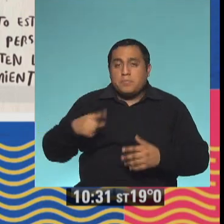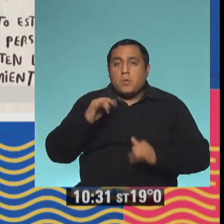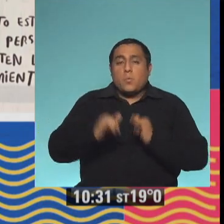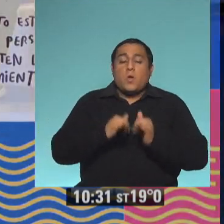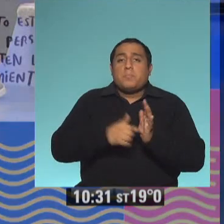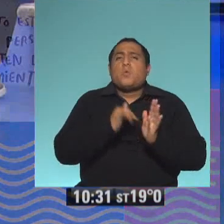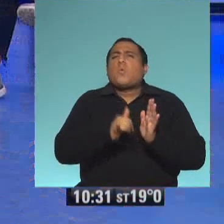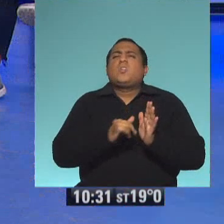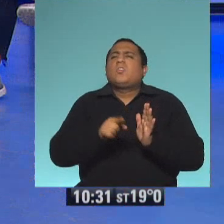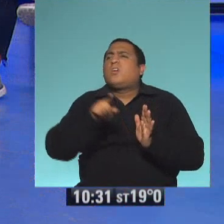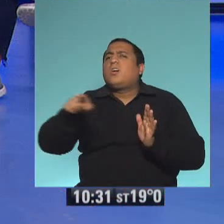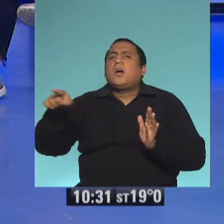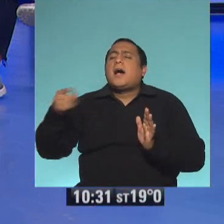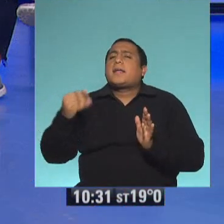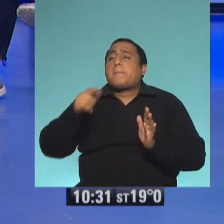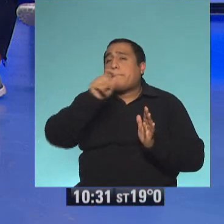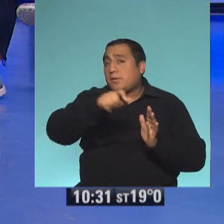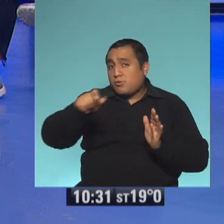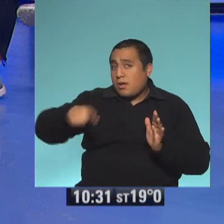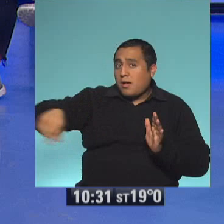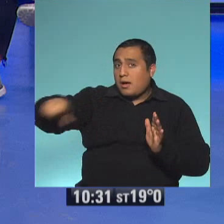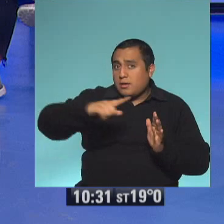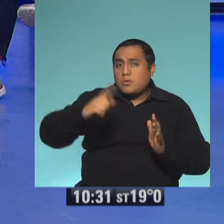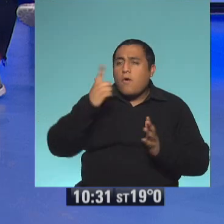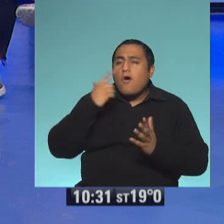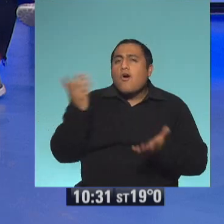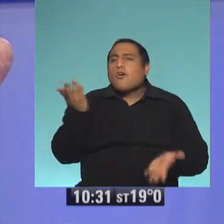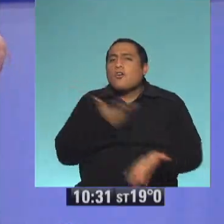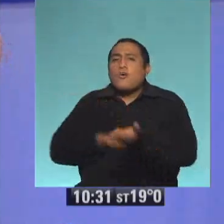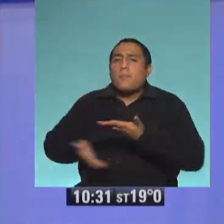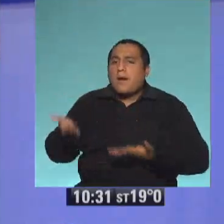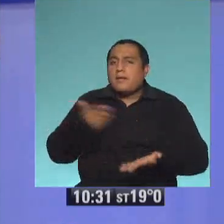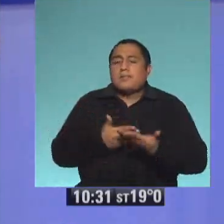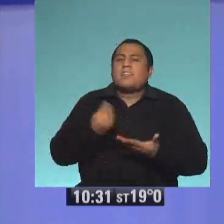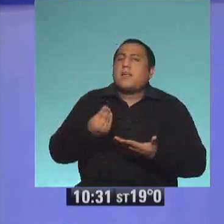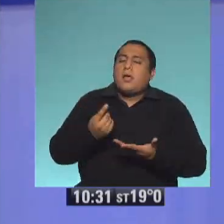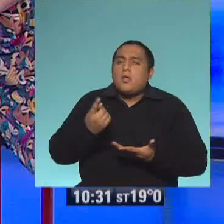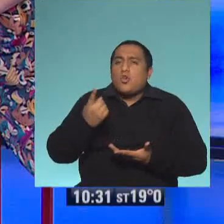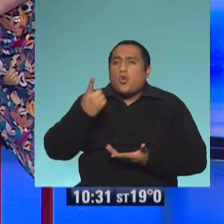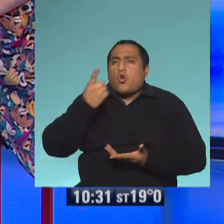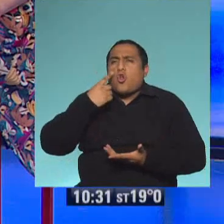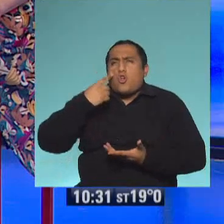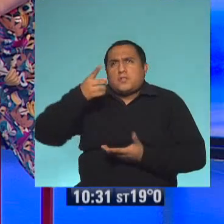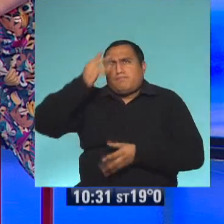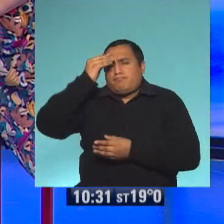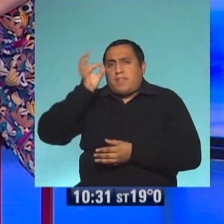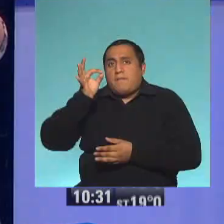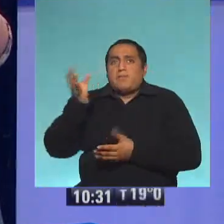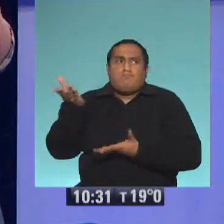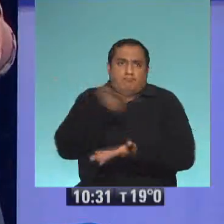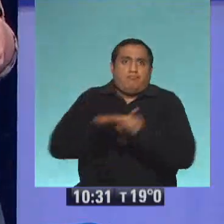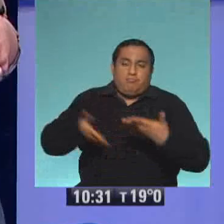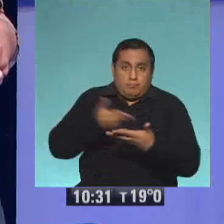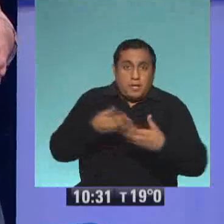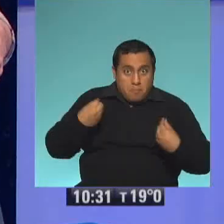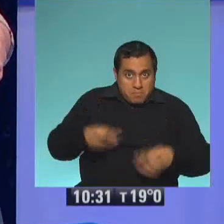está dedicado a todas las personas que comparten libremente su conocimiento. Ajá. ¿Empezamos?